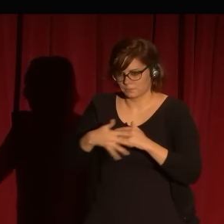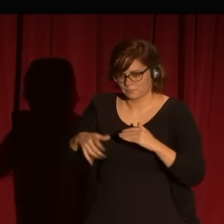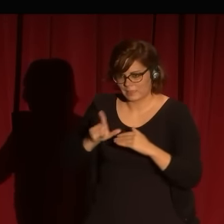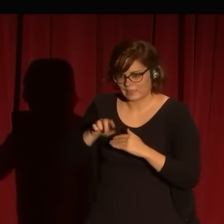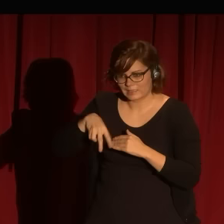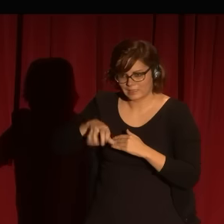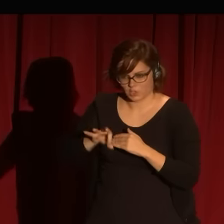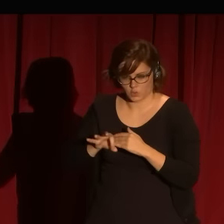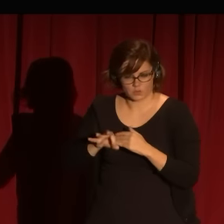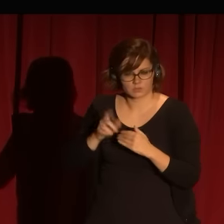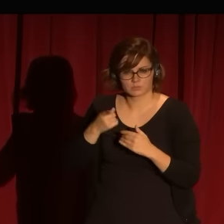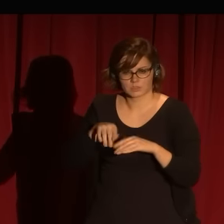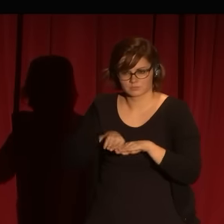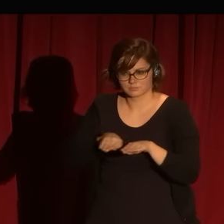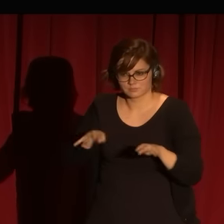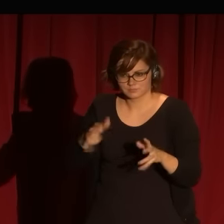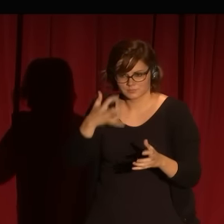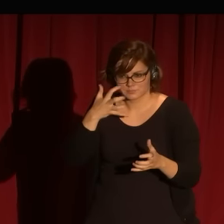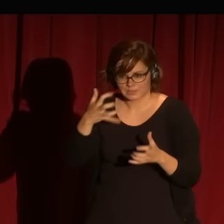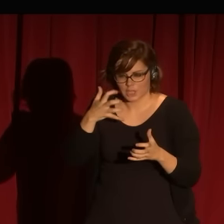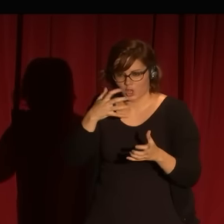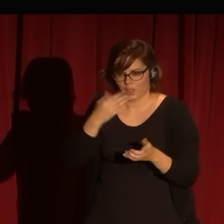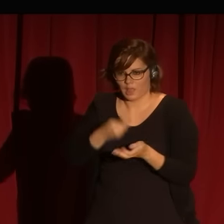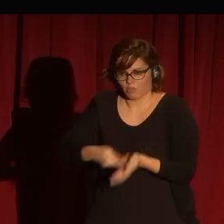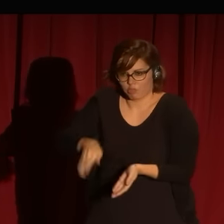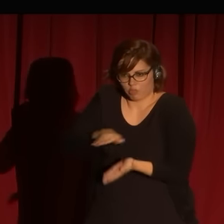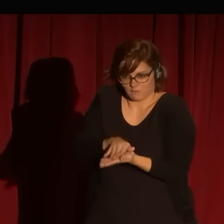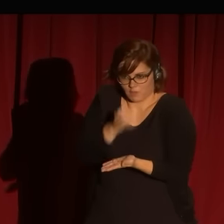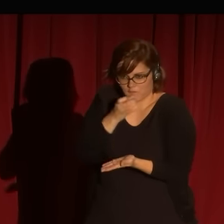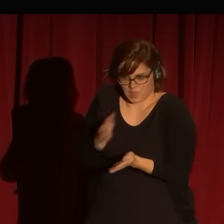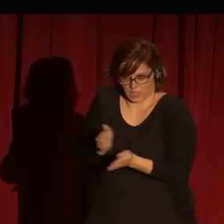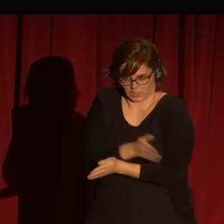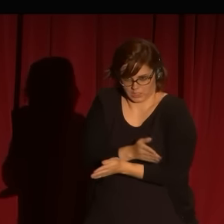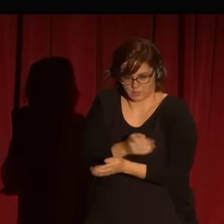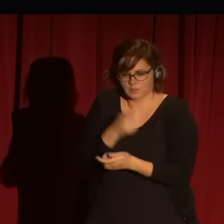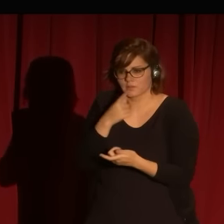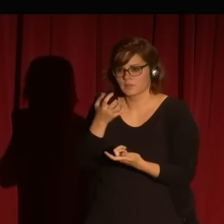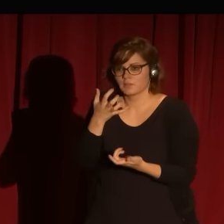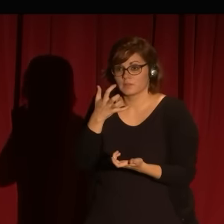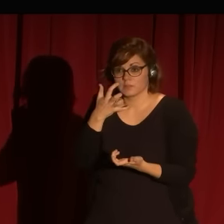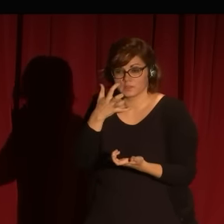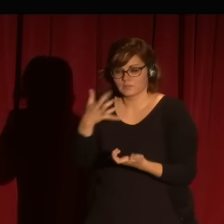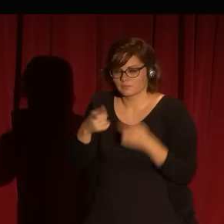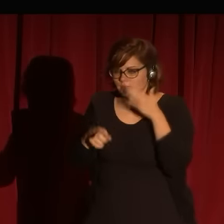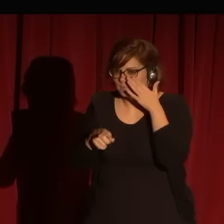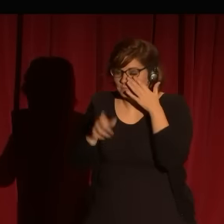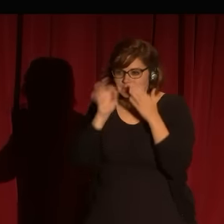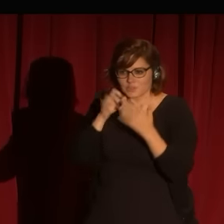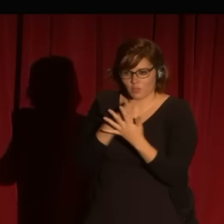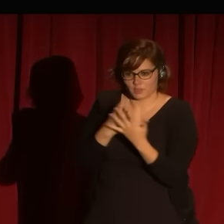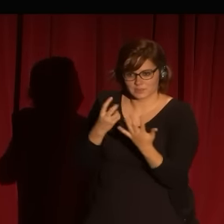y tiene un mantel que muestra las señales de haber estado bien Doblado hay bastante literatura sorprendentemente en el siglo XV y